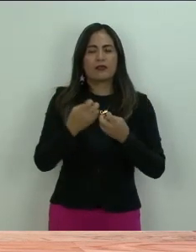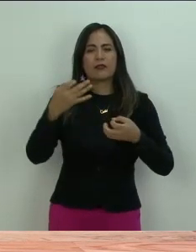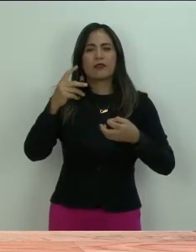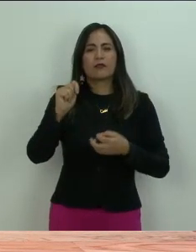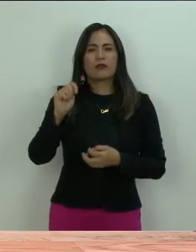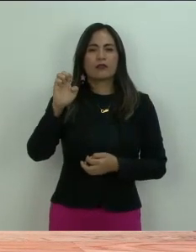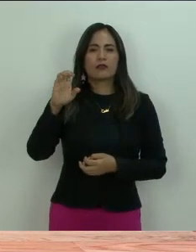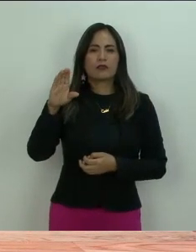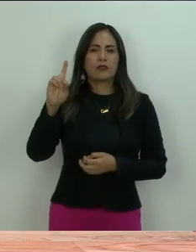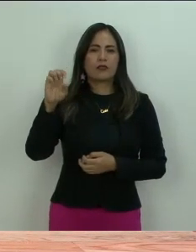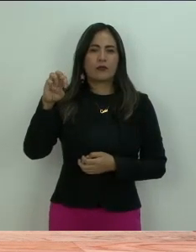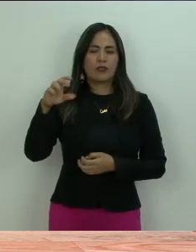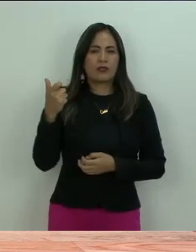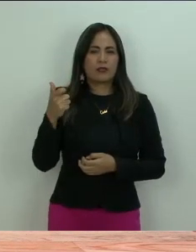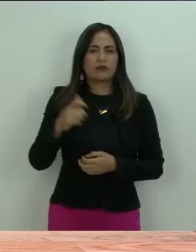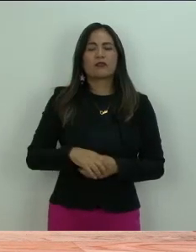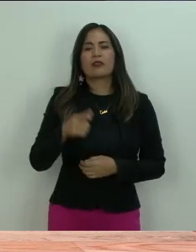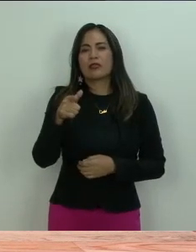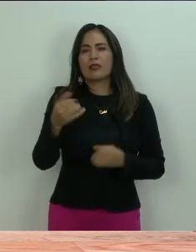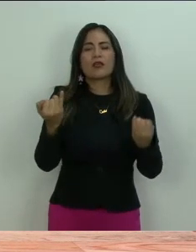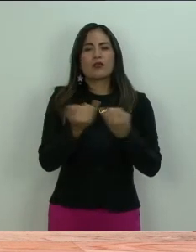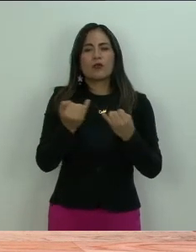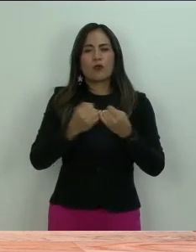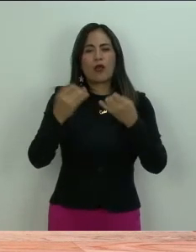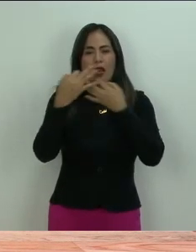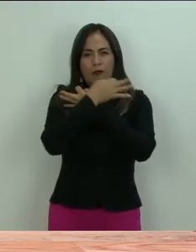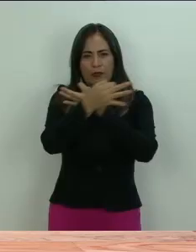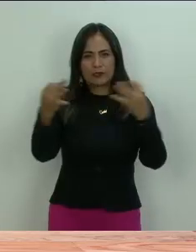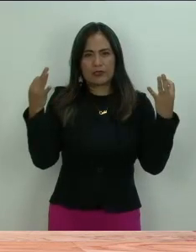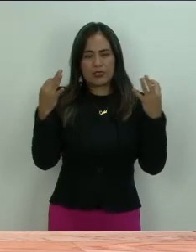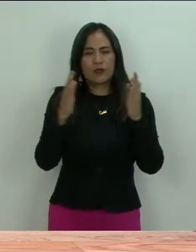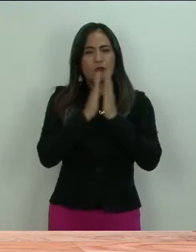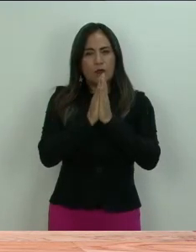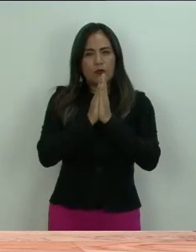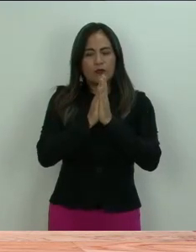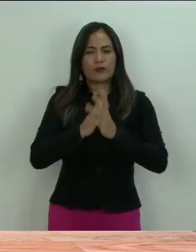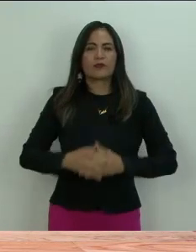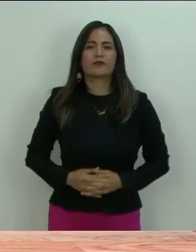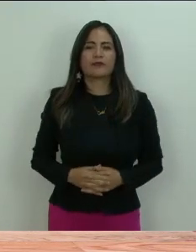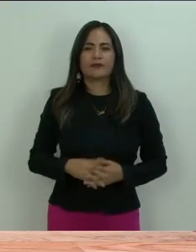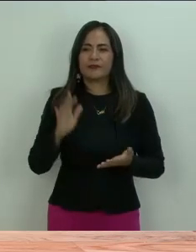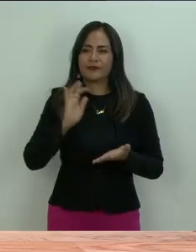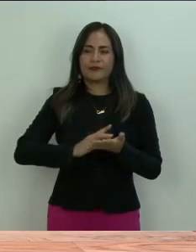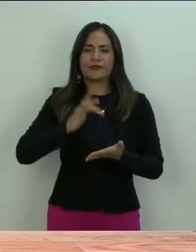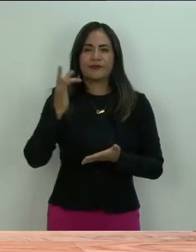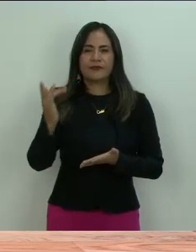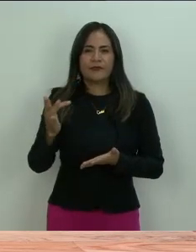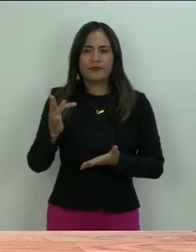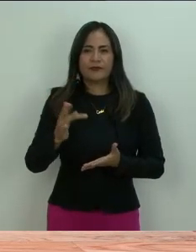Tribunal Electoral de la Ciudad de México, quien también nos dirige un mensaje. Por favor.